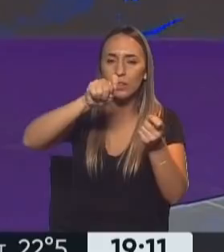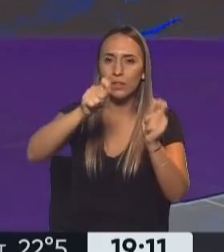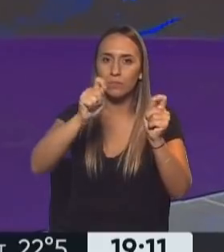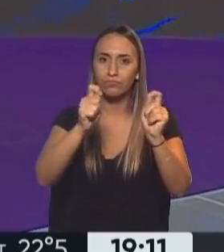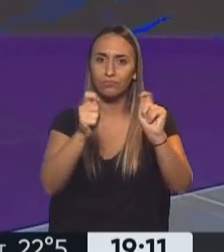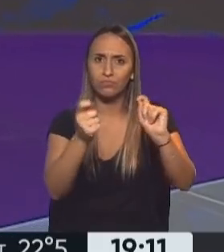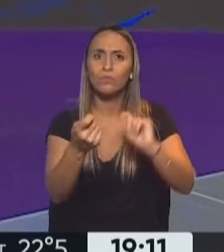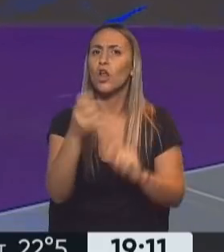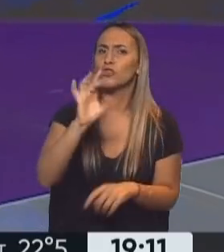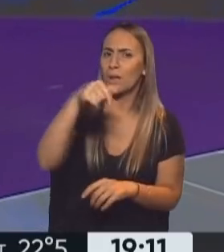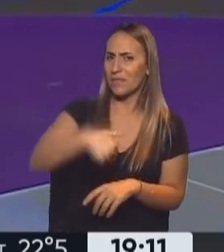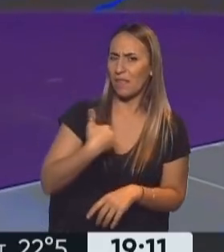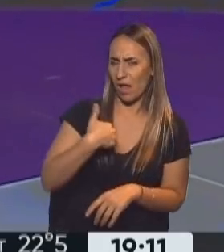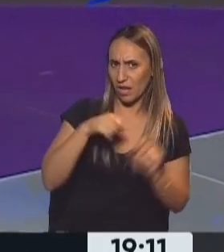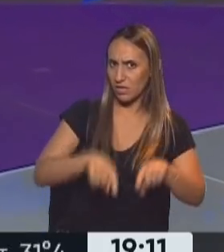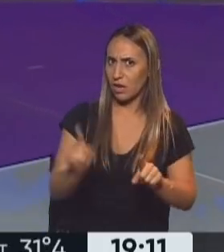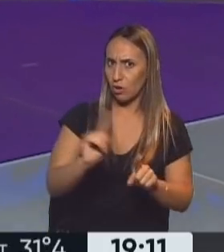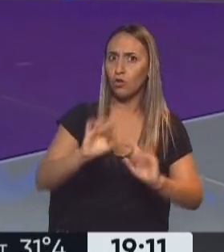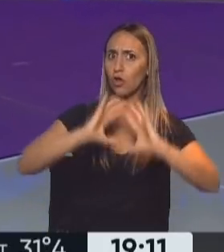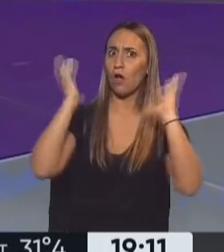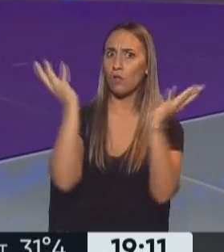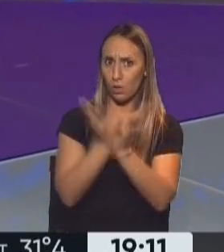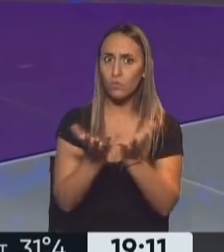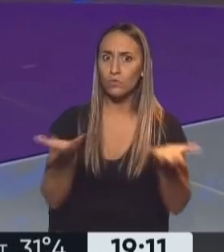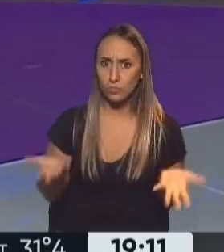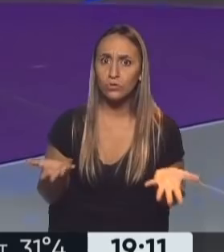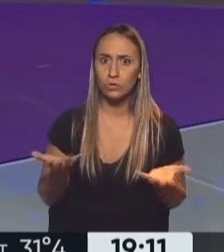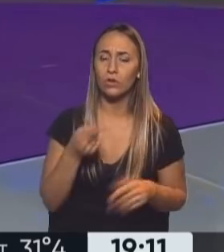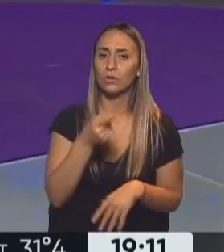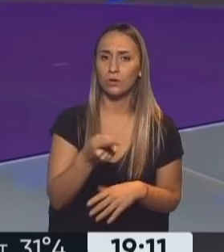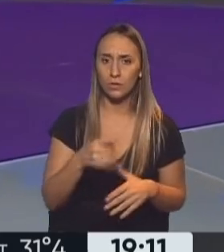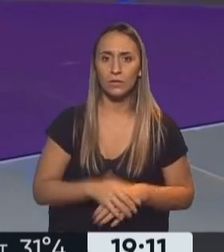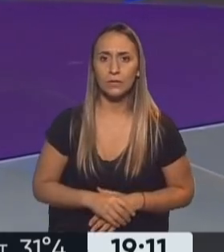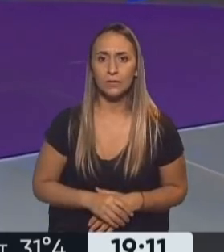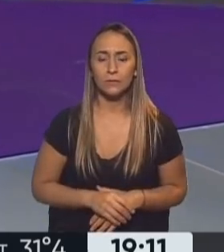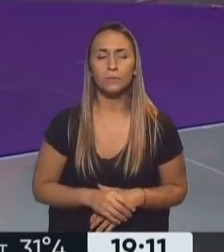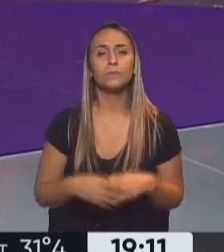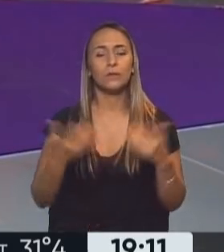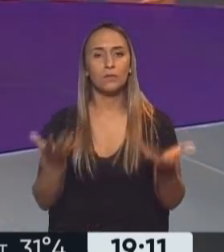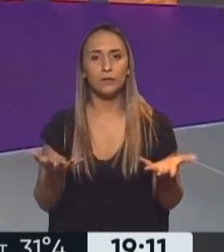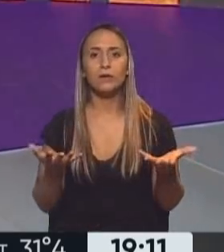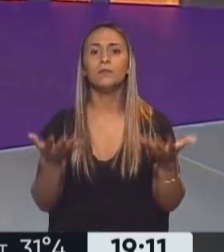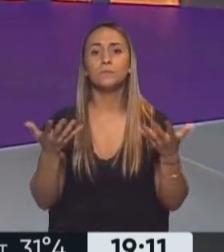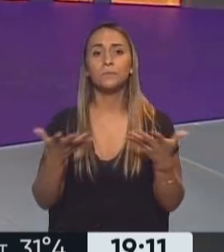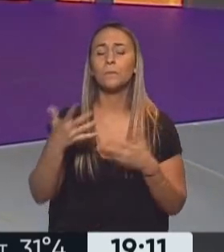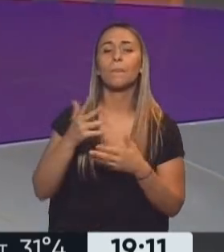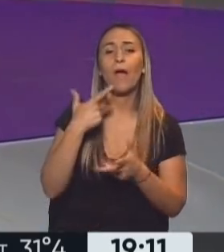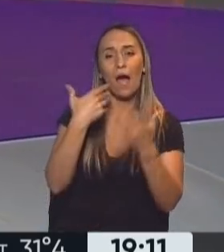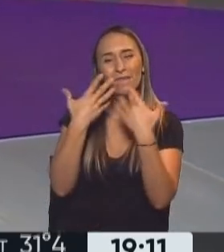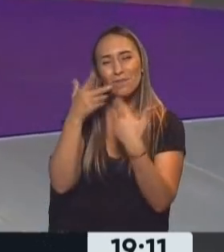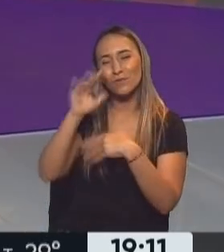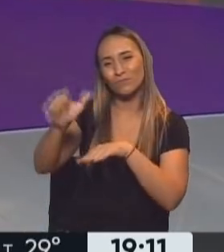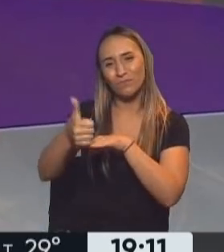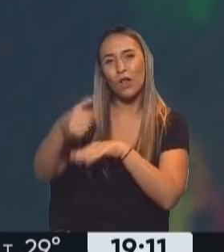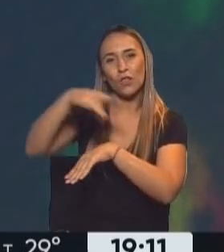sino a nivel global, es lo que se desprende, ¿no? del virus. A propósito de esto, hablamos con el doctor Sergio Perrone, como les decía. ¿Cómo le va,